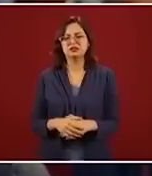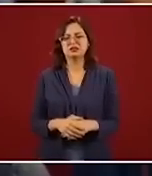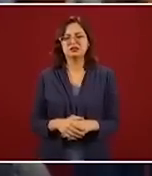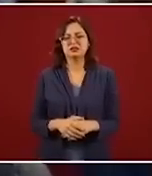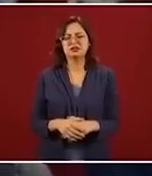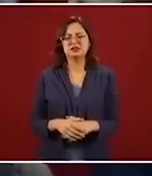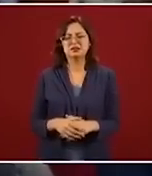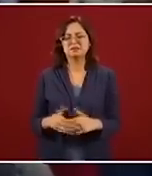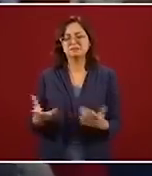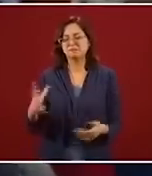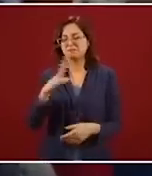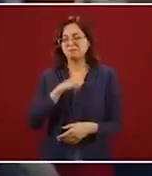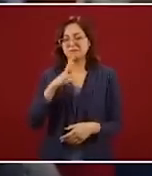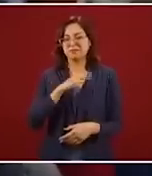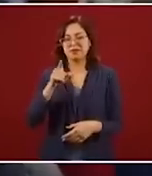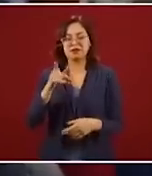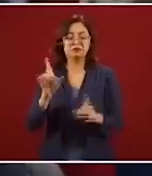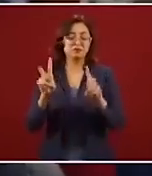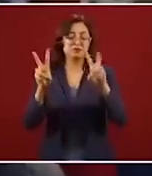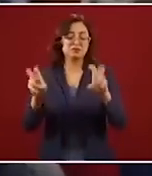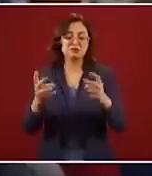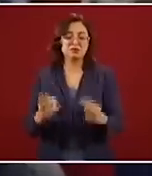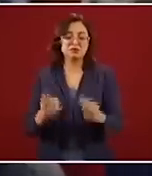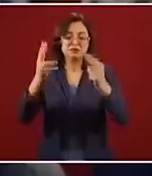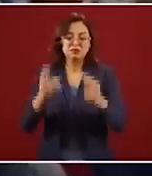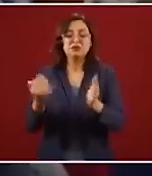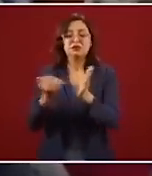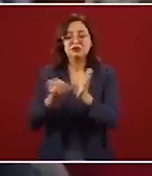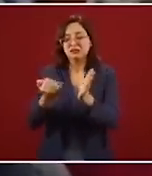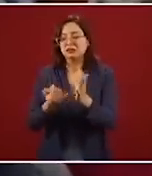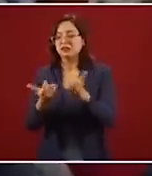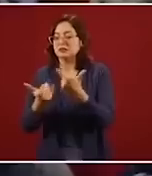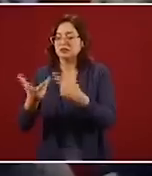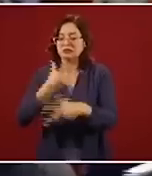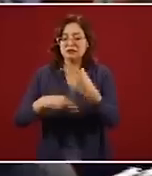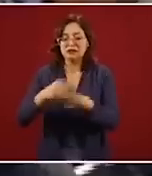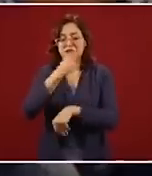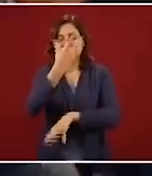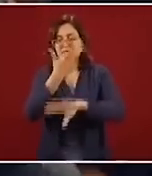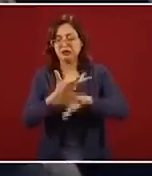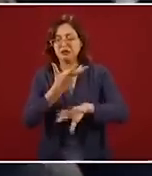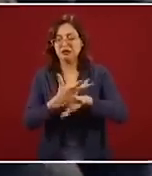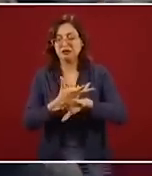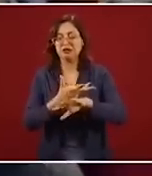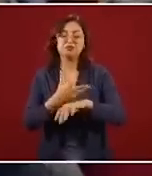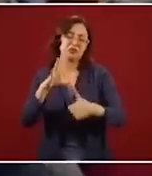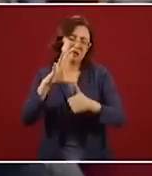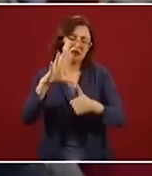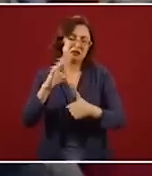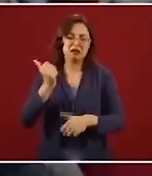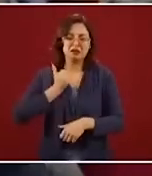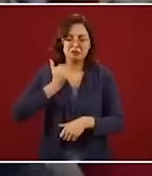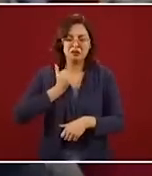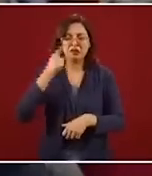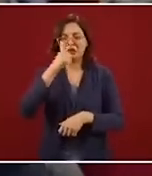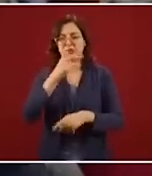fiduciaria, fiscal, financiera, los americanos, estadounidenses y canadienses desechan el